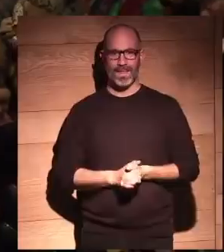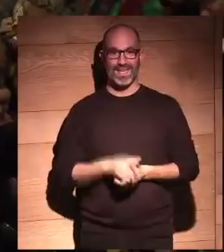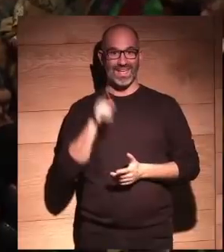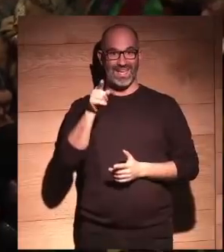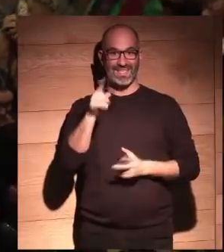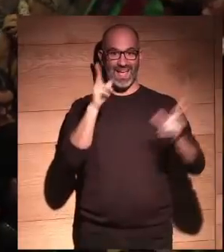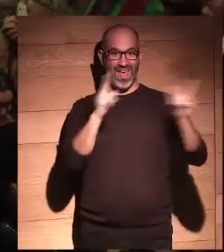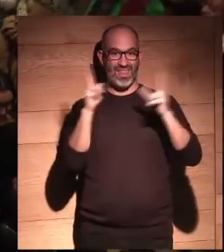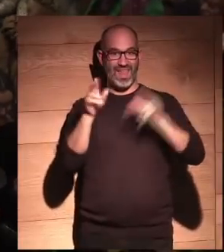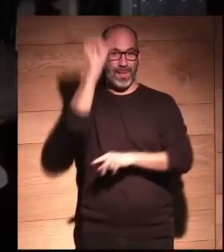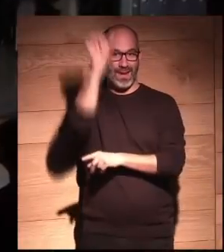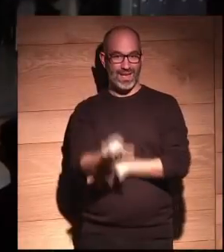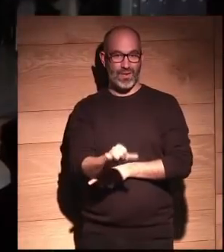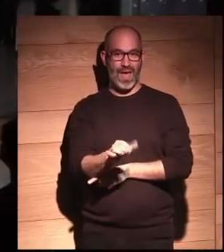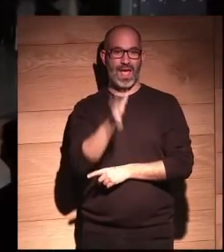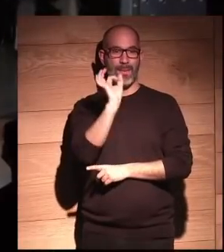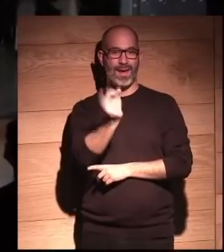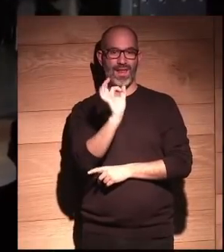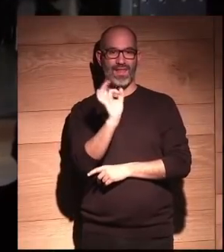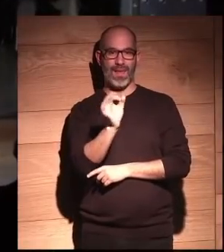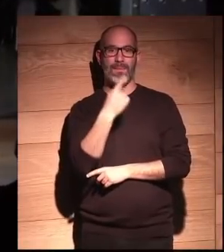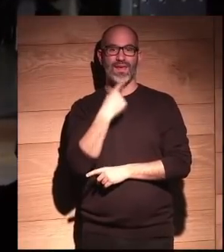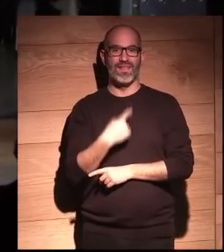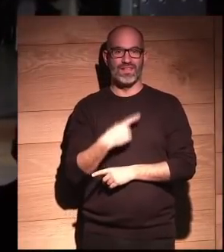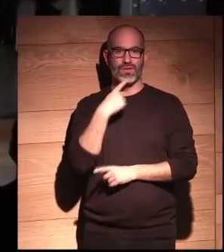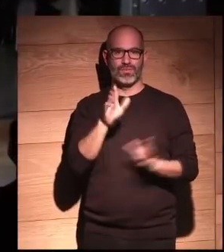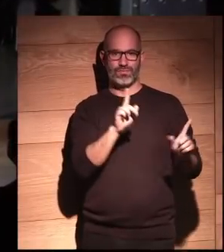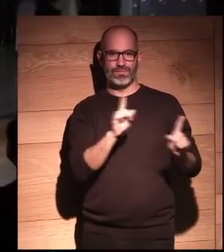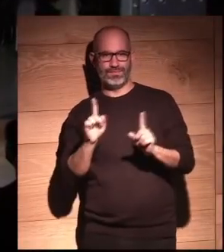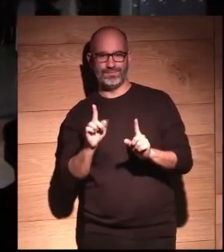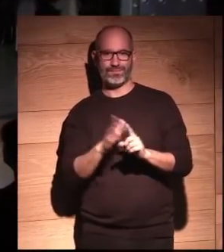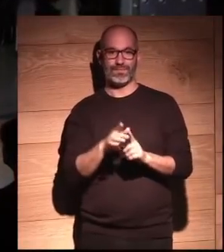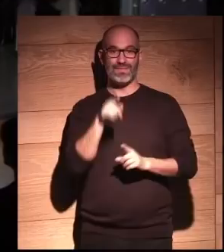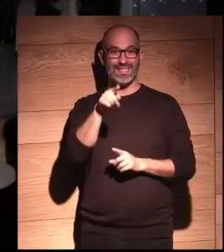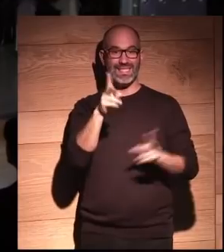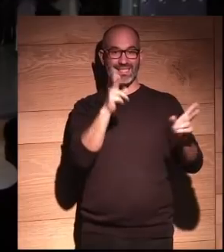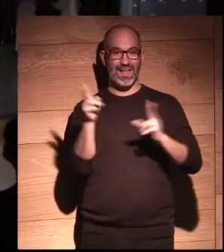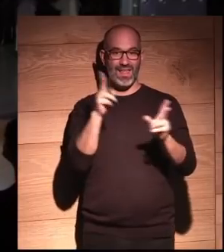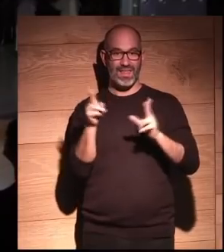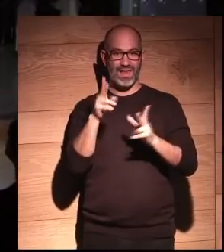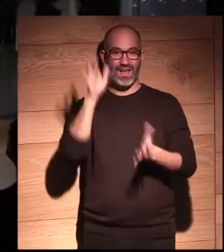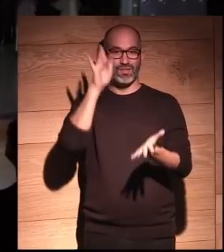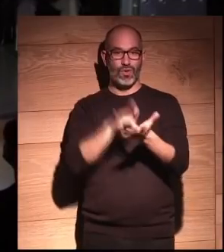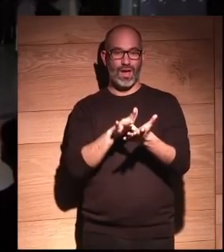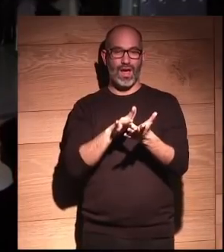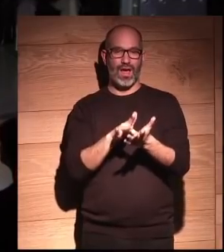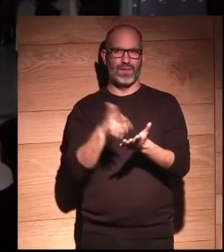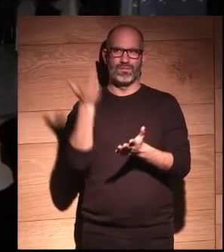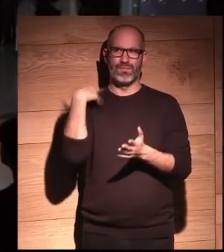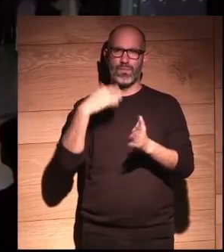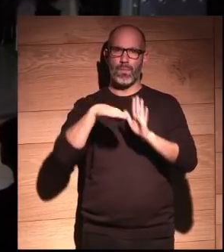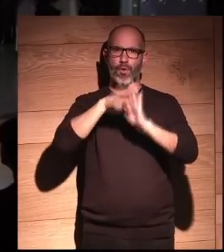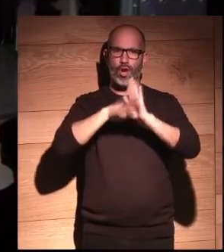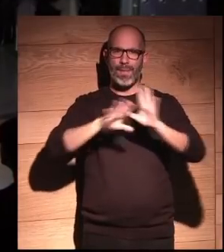Esta escena, ¿verdad, Pepa? Es que nos han dicho, me han dicho que nos pongamos más en el centro, ¿eh? Mm. Esta escena cuando se celebró el